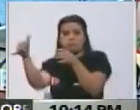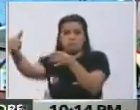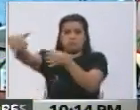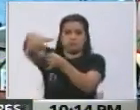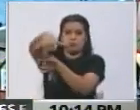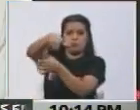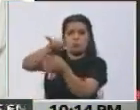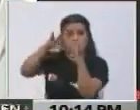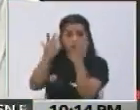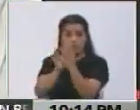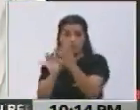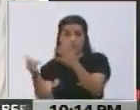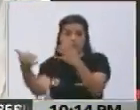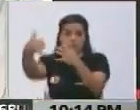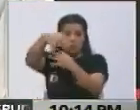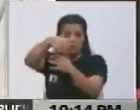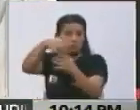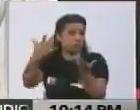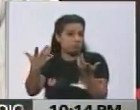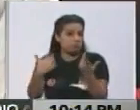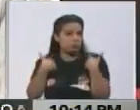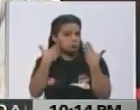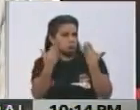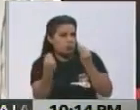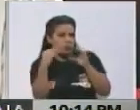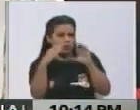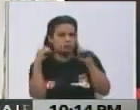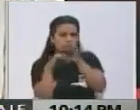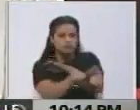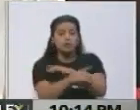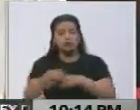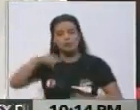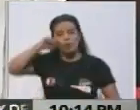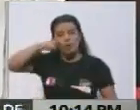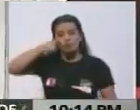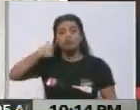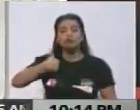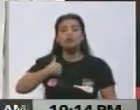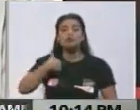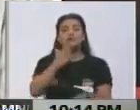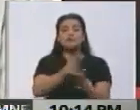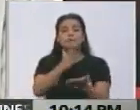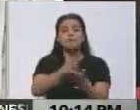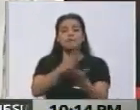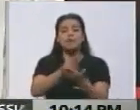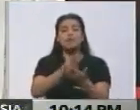había desarrollado tanto las redes. Y yo me conectaba por